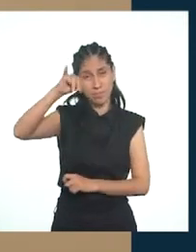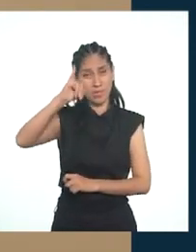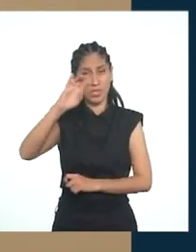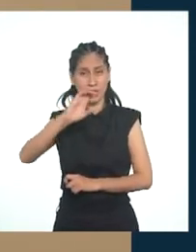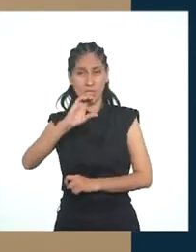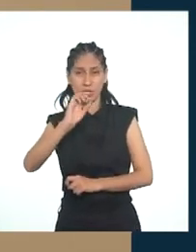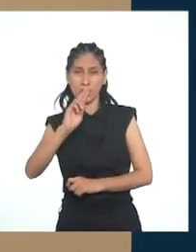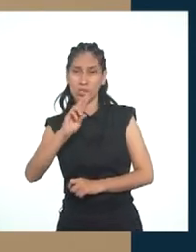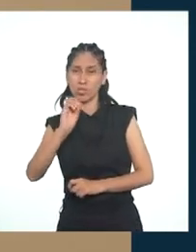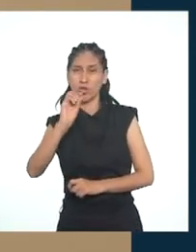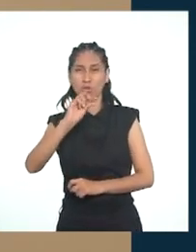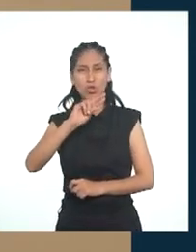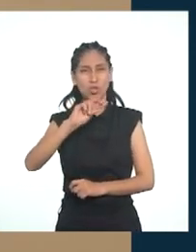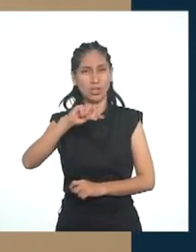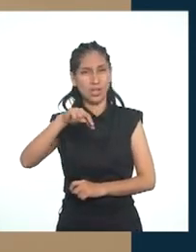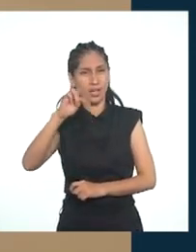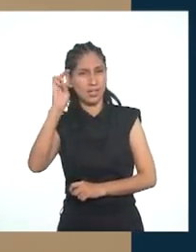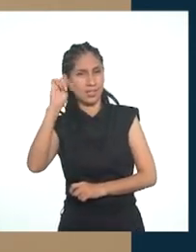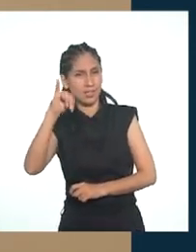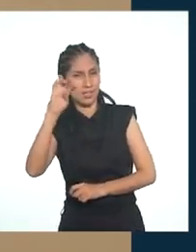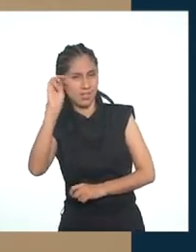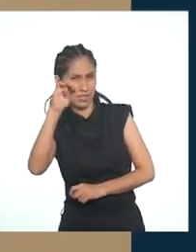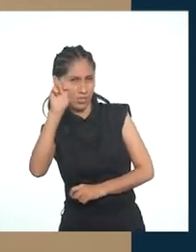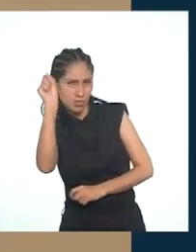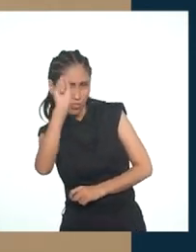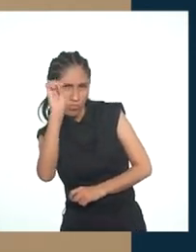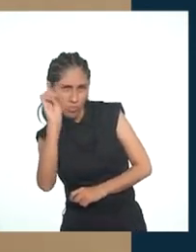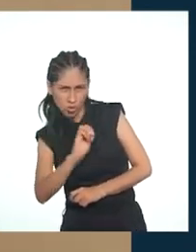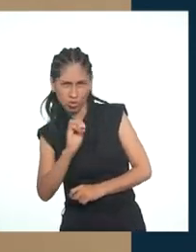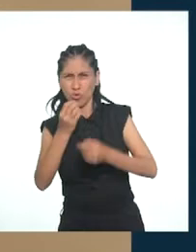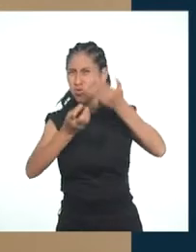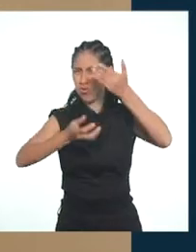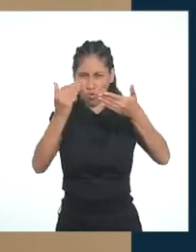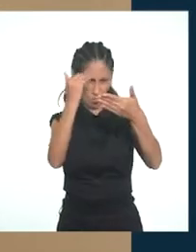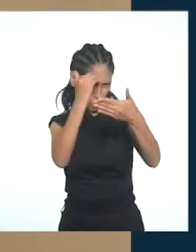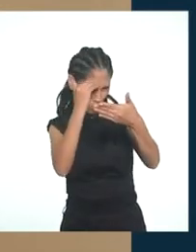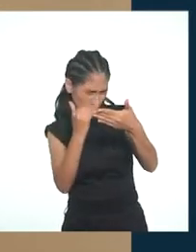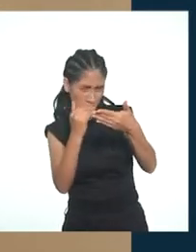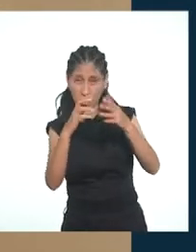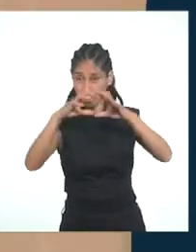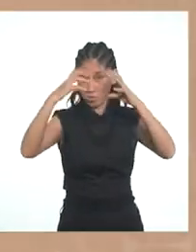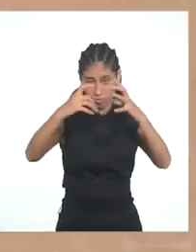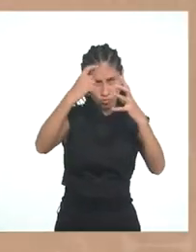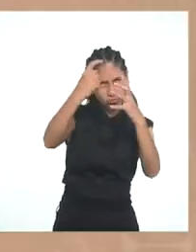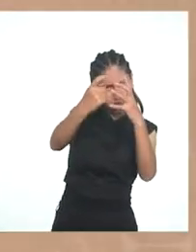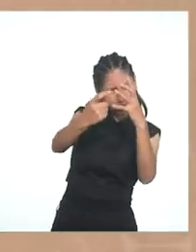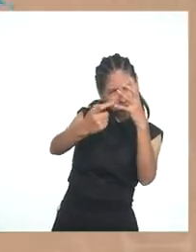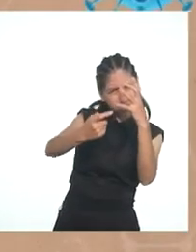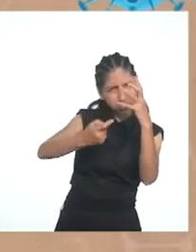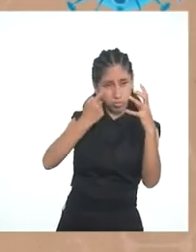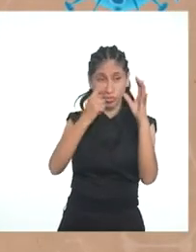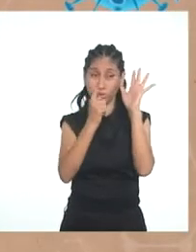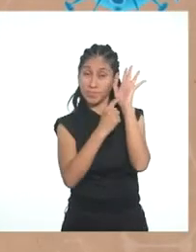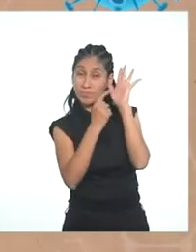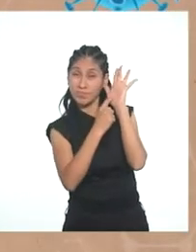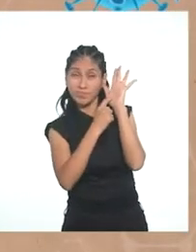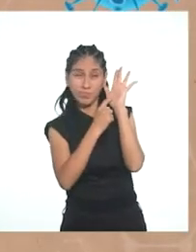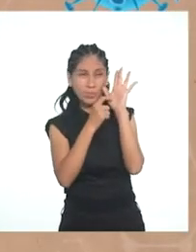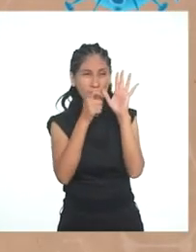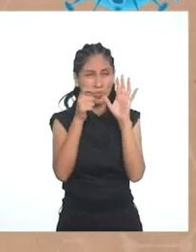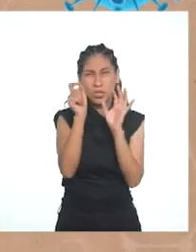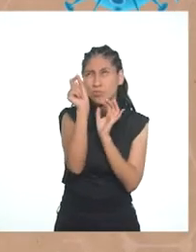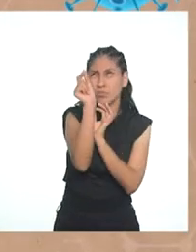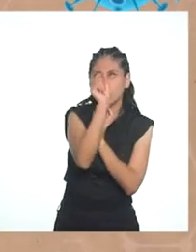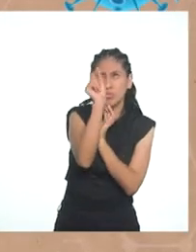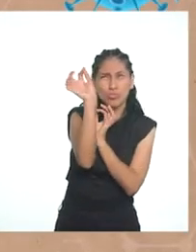microorganismos. Creo que hay que empezar por decir lo siguiente. En el planeta existen microorganismos que son invisibles